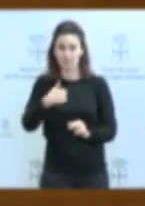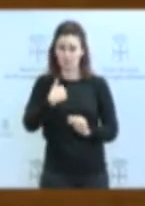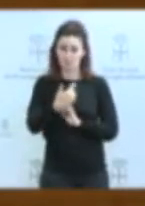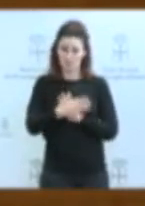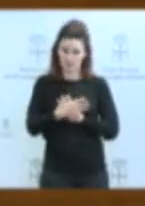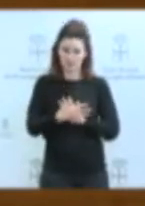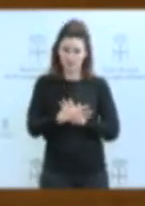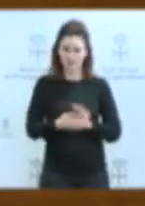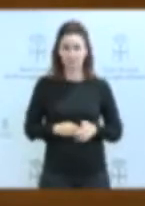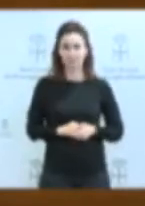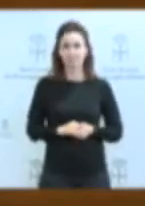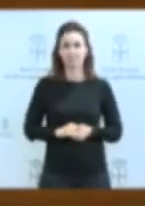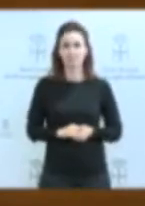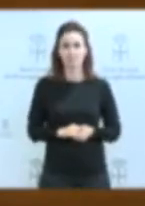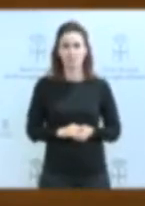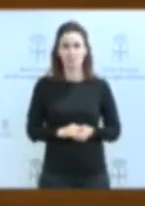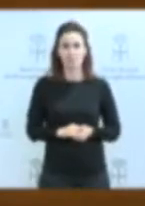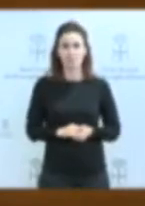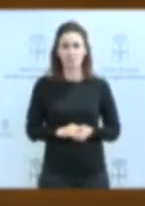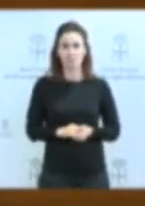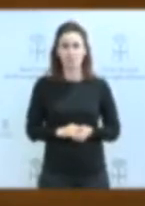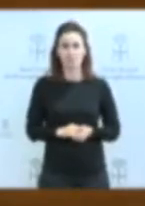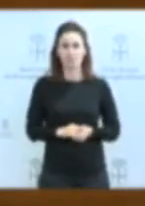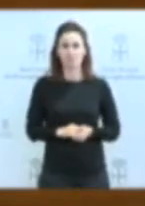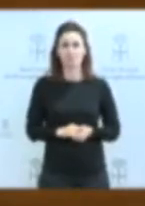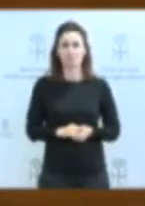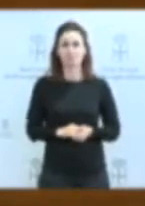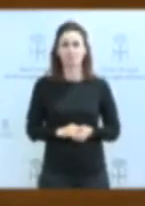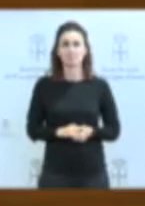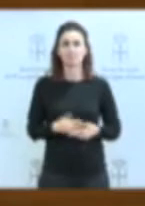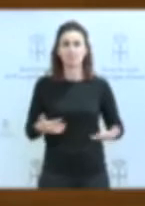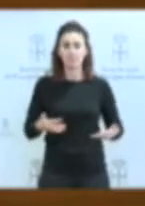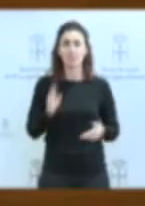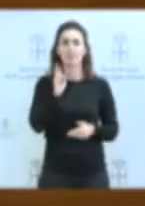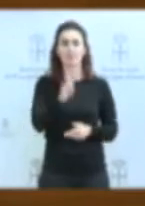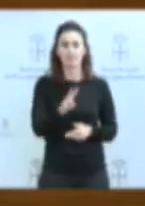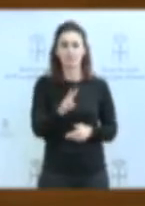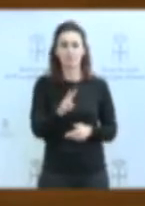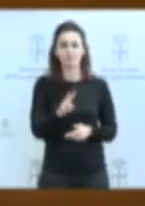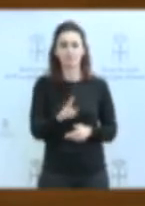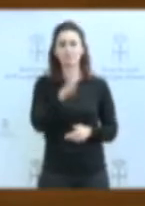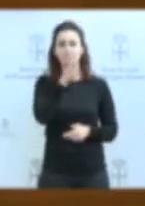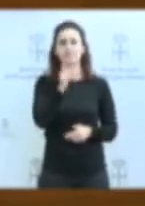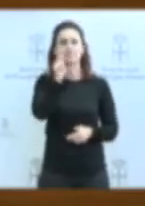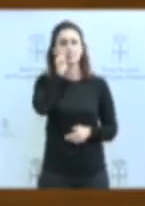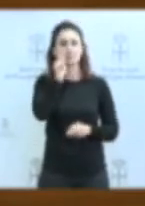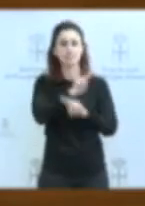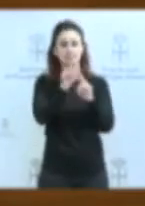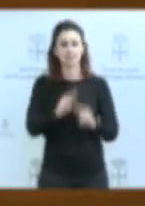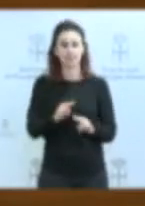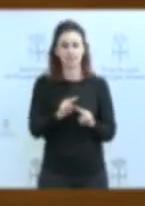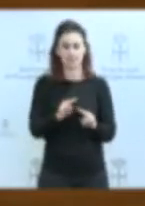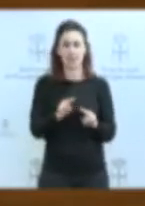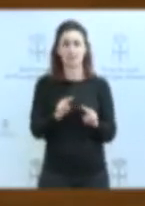reflexión previa. Hemos visto cómo el número de turistas internacionales está en aumento, el número de